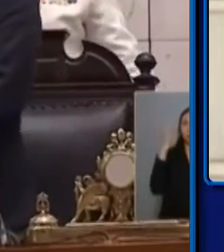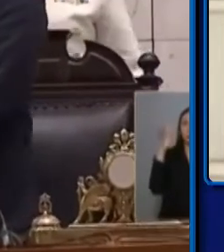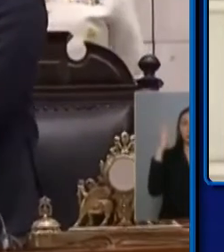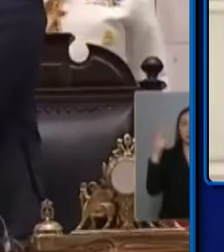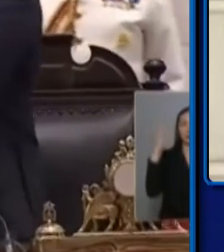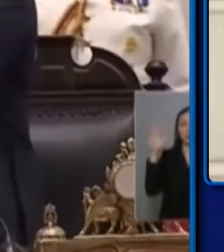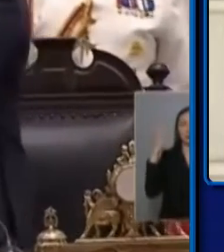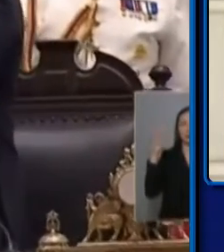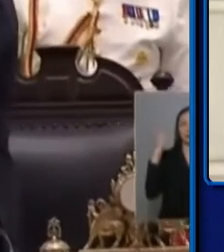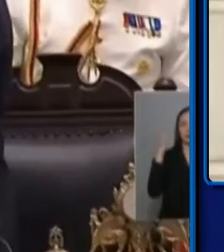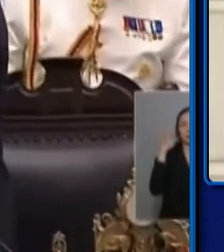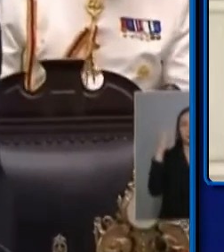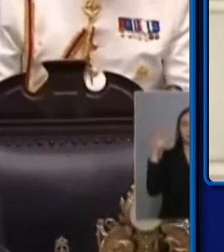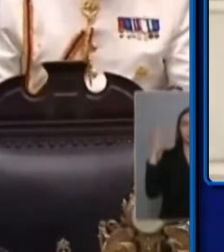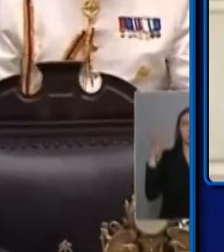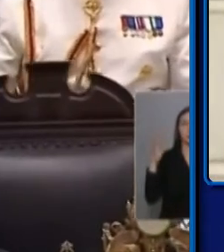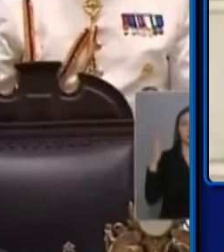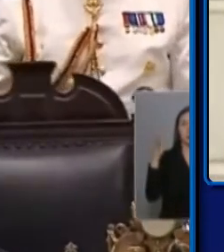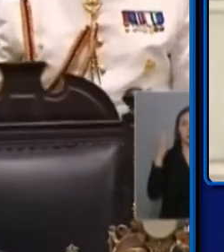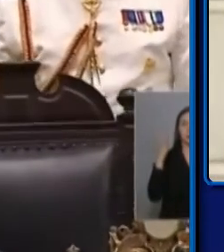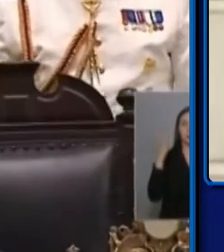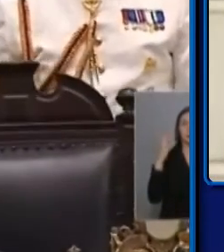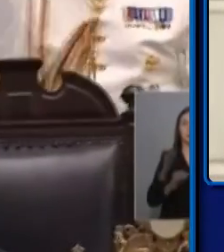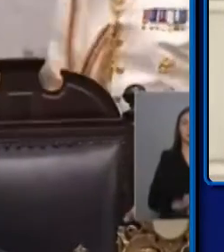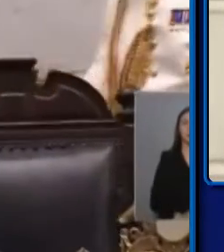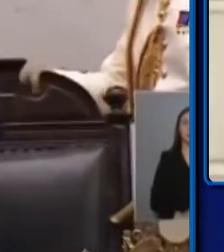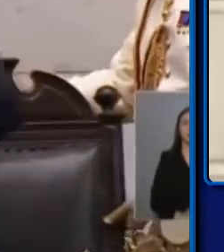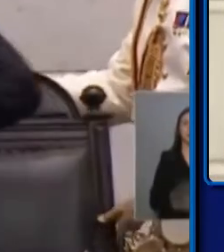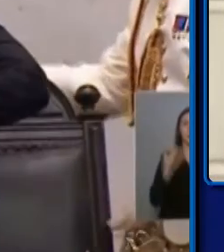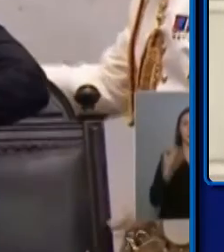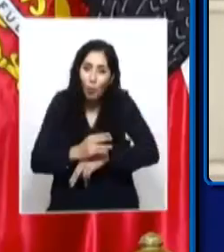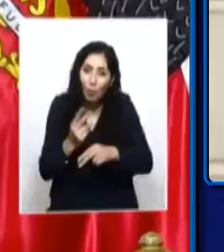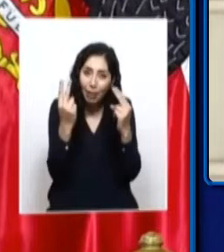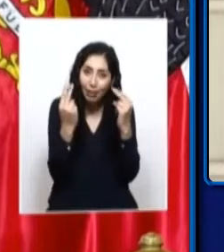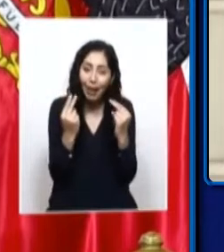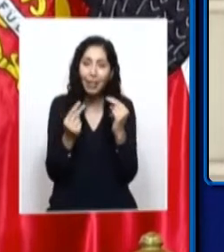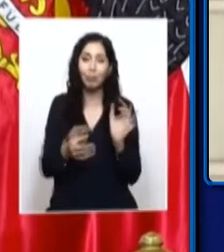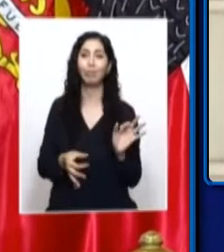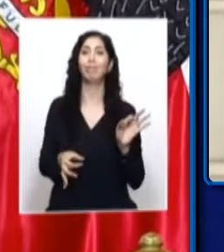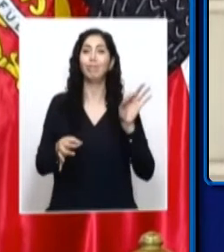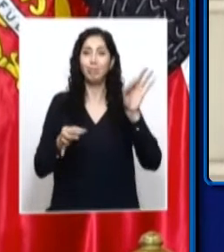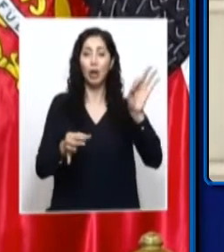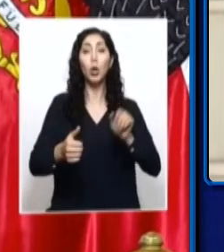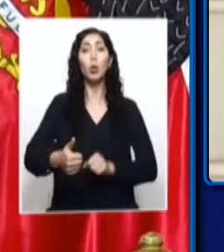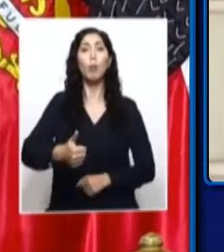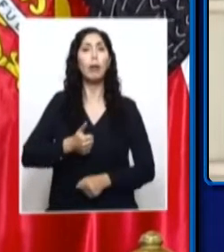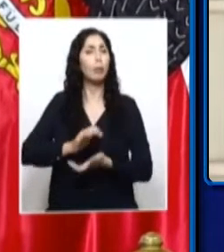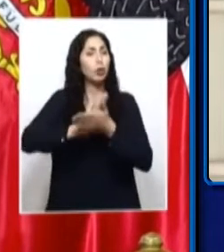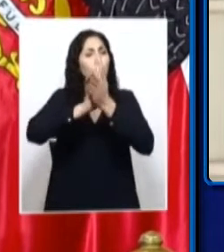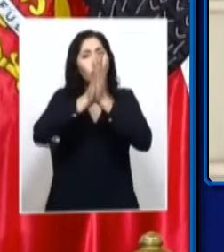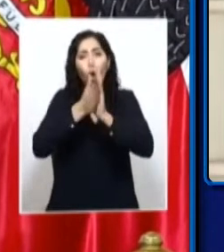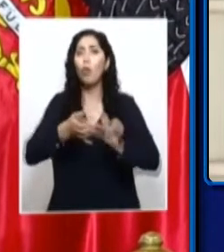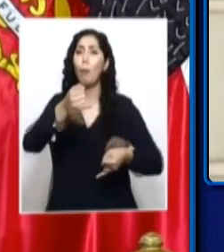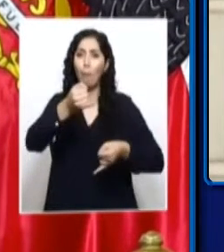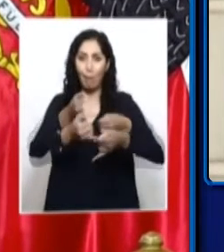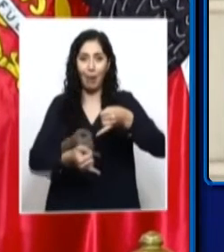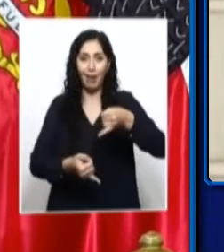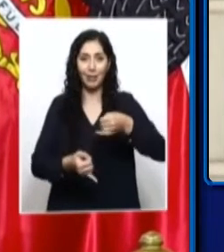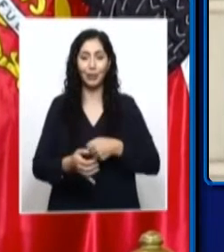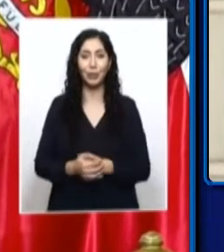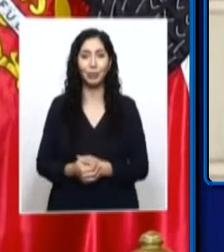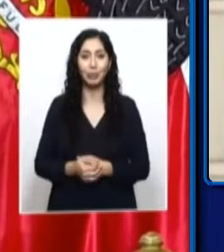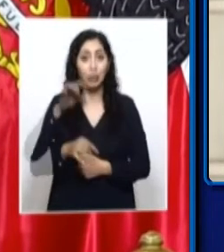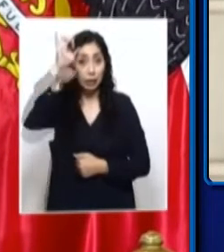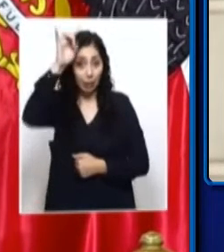importante, por un sistema de justicias que además tendría una justicia especial para los sistemas originarios, para los pueblos